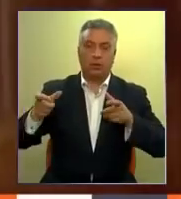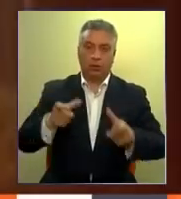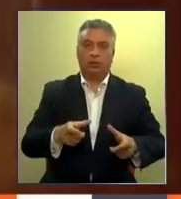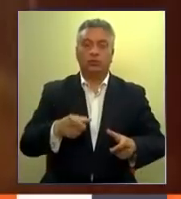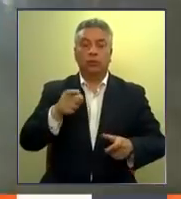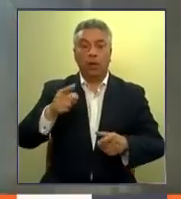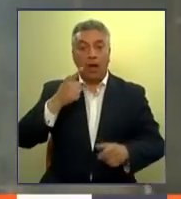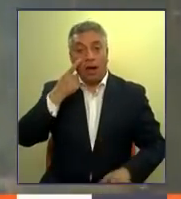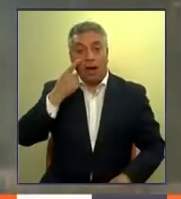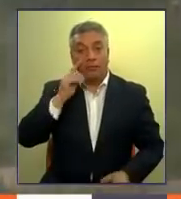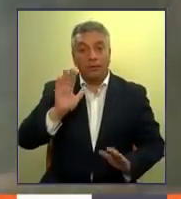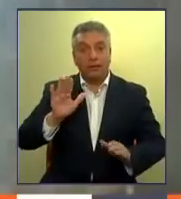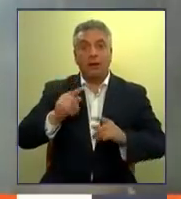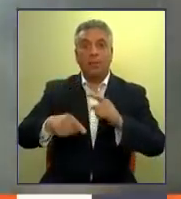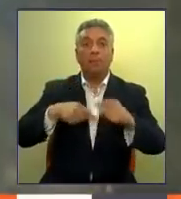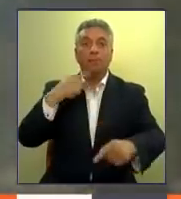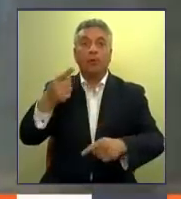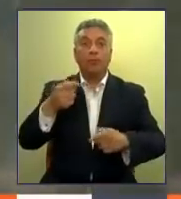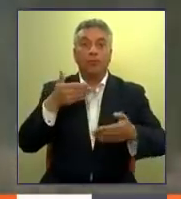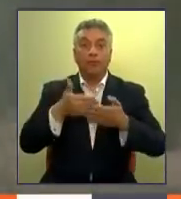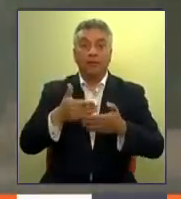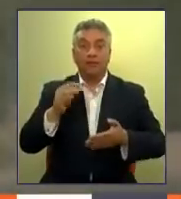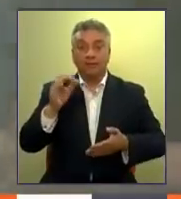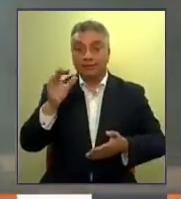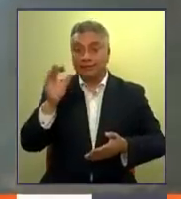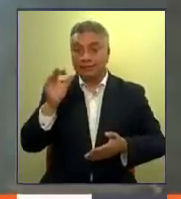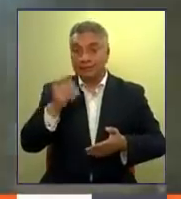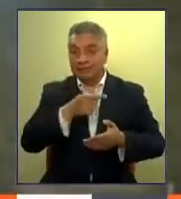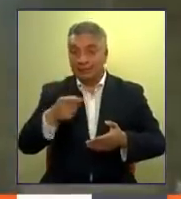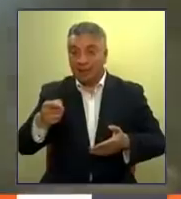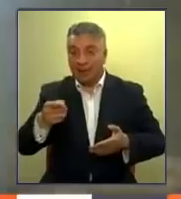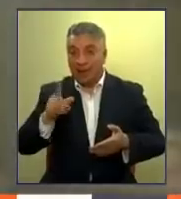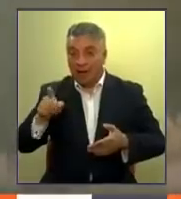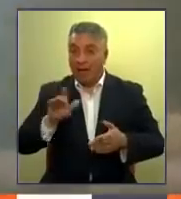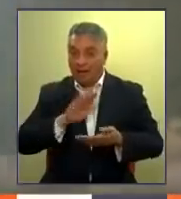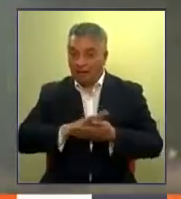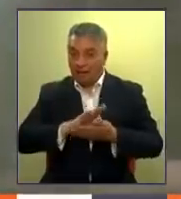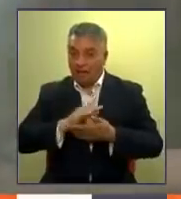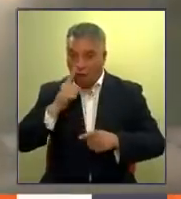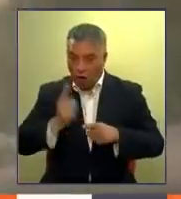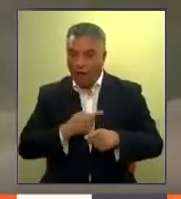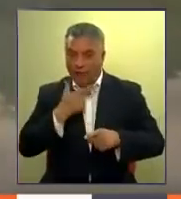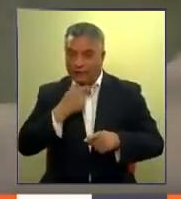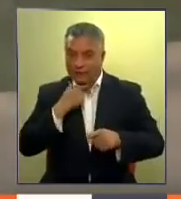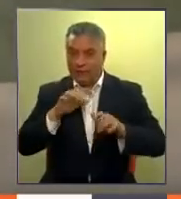de semana estos pisteros vuelvan a intentar apoderarse de la calle